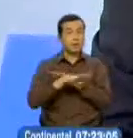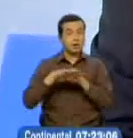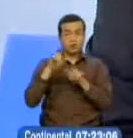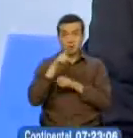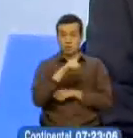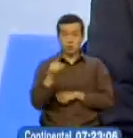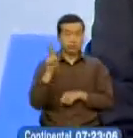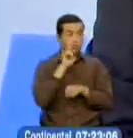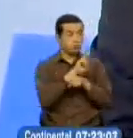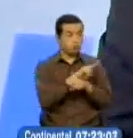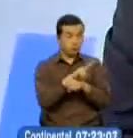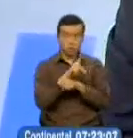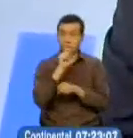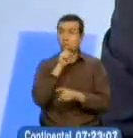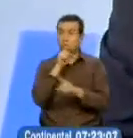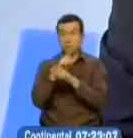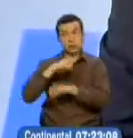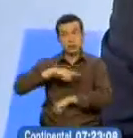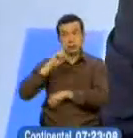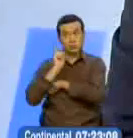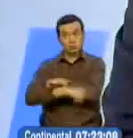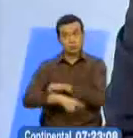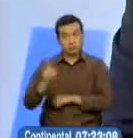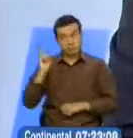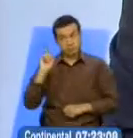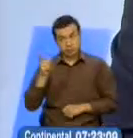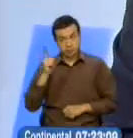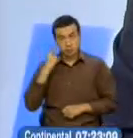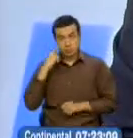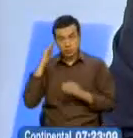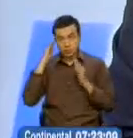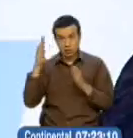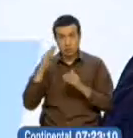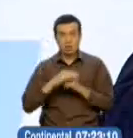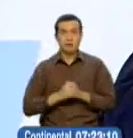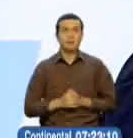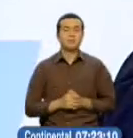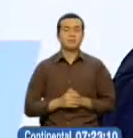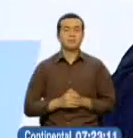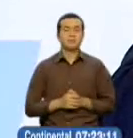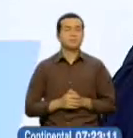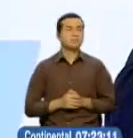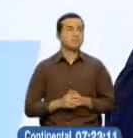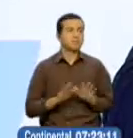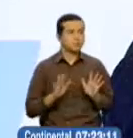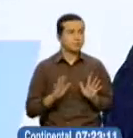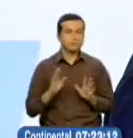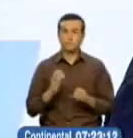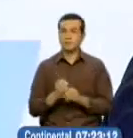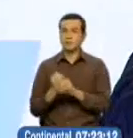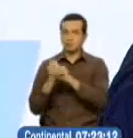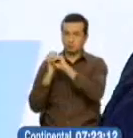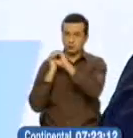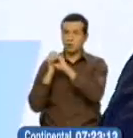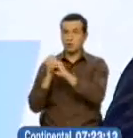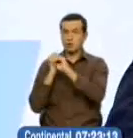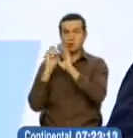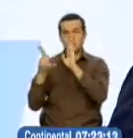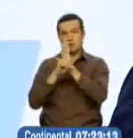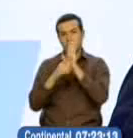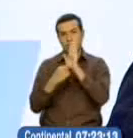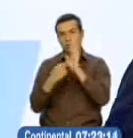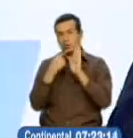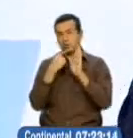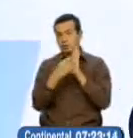¿la superintendencia puede llamar la atención, puede intervenir? A ver, pudiese. Es obligatorio, y la ley lo